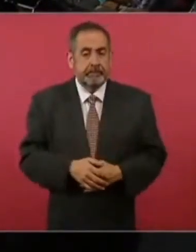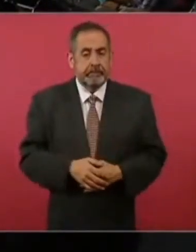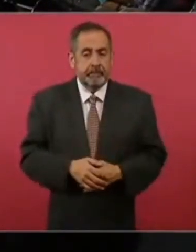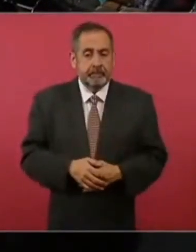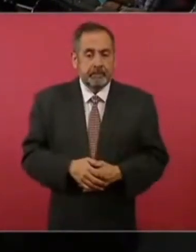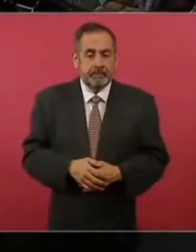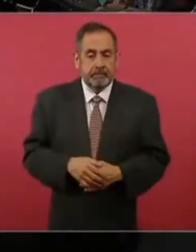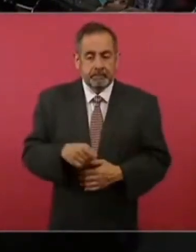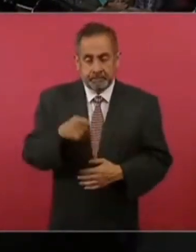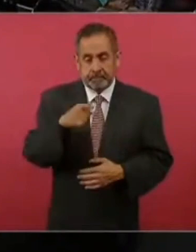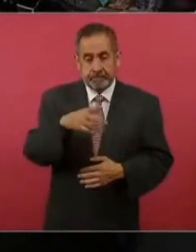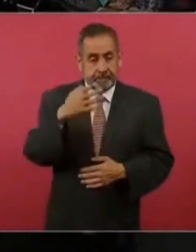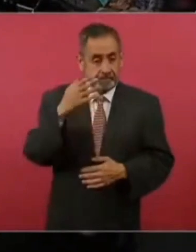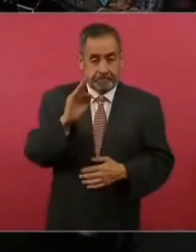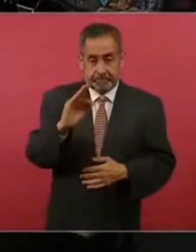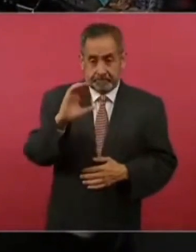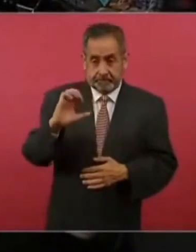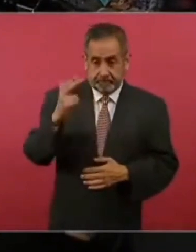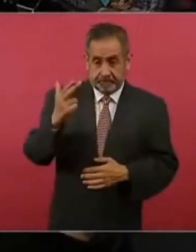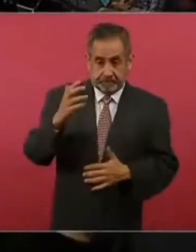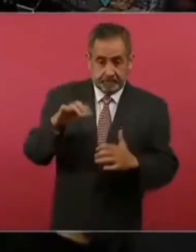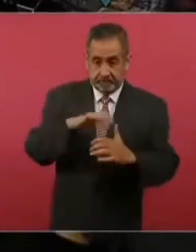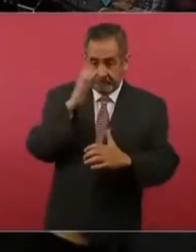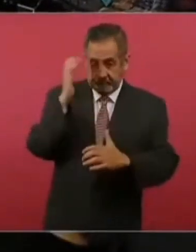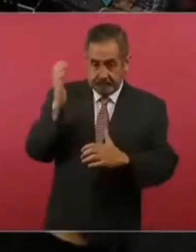termina ese sexenio